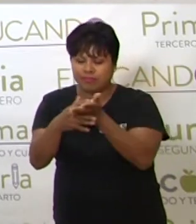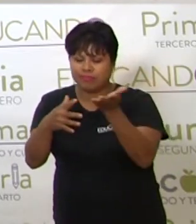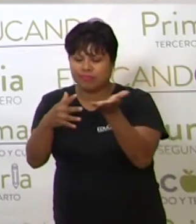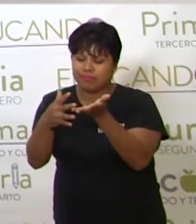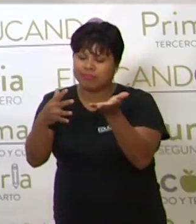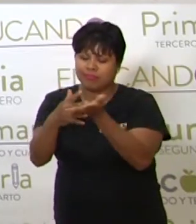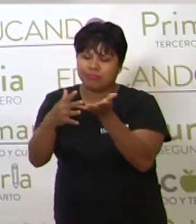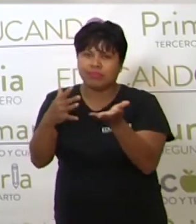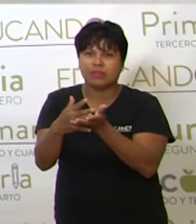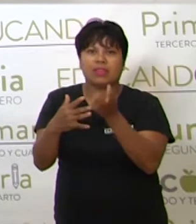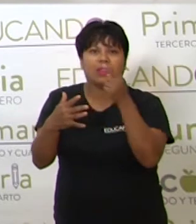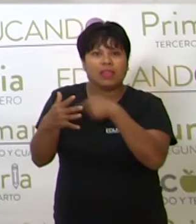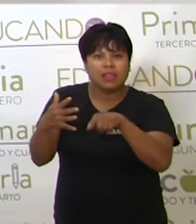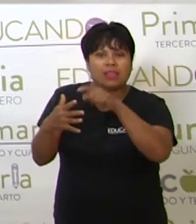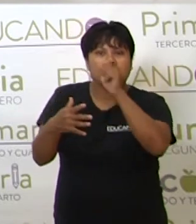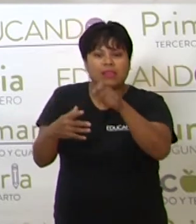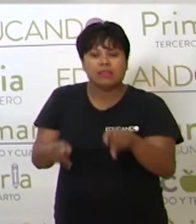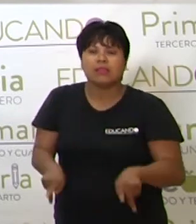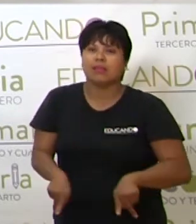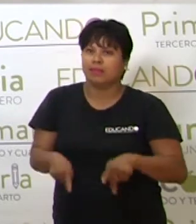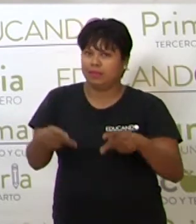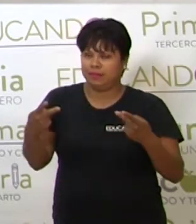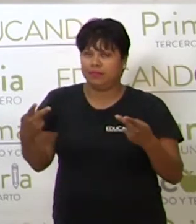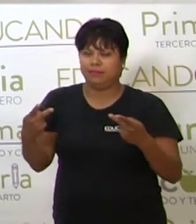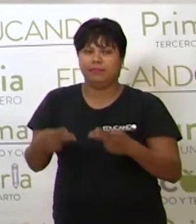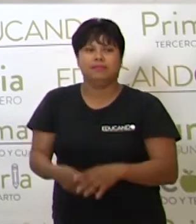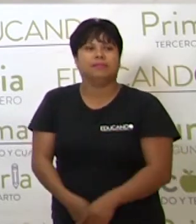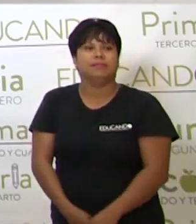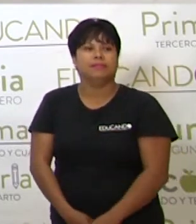vendió ahí está